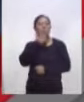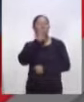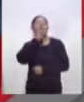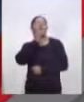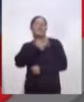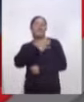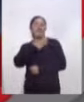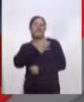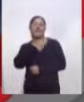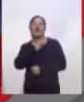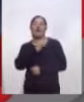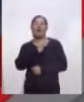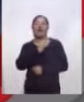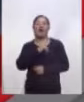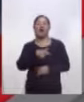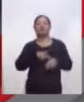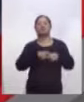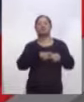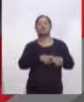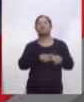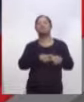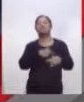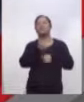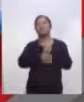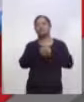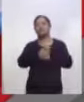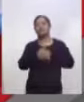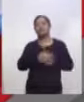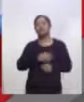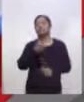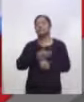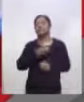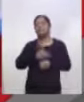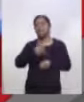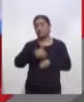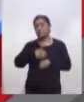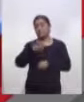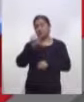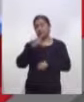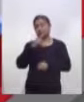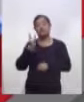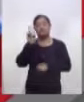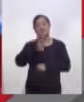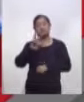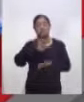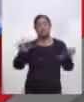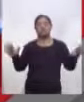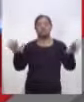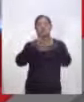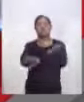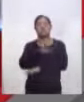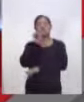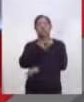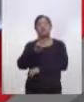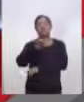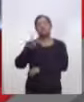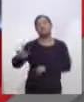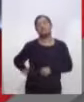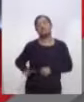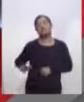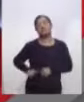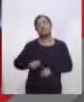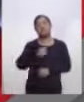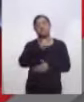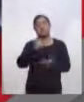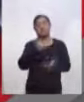o cuando se desarrollan los partidos estelares, ya que en esta jornada 9 fue movido para el viernes, debido a que el gobierno de la Ciudad de México